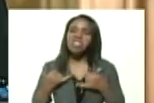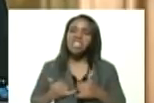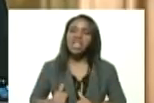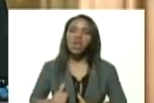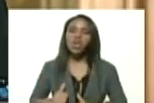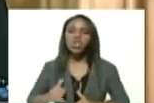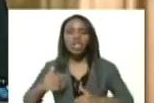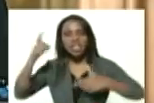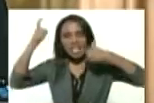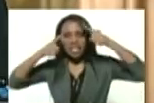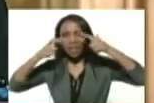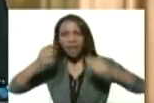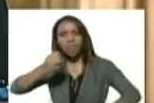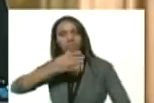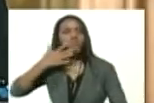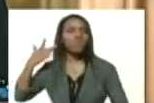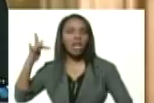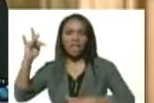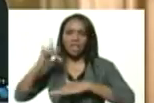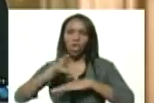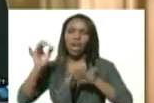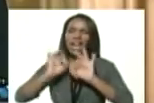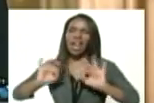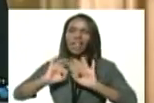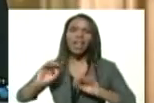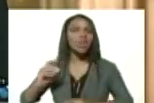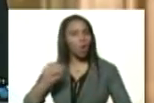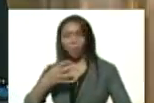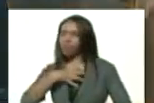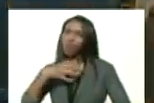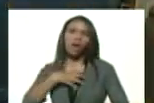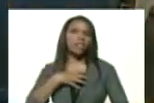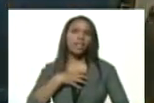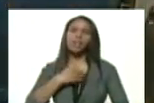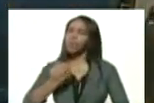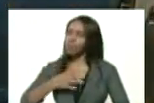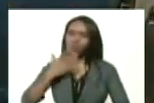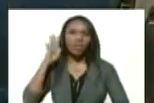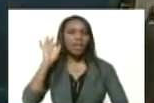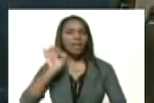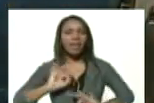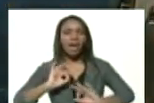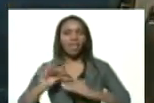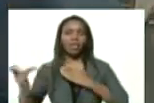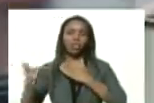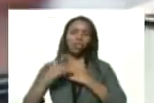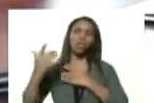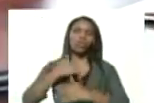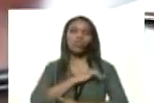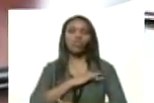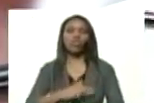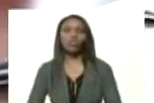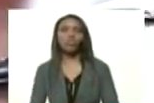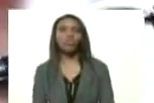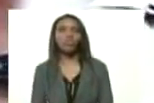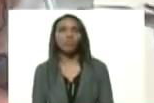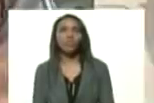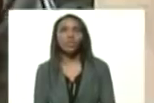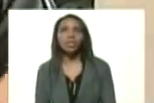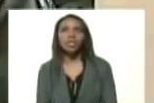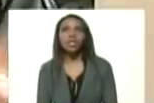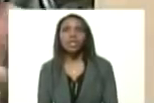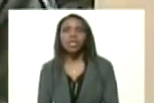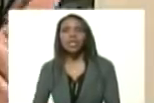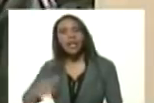con la moral intacta y no han podido ni podrán con nosotros ni con